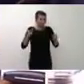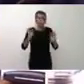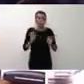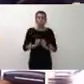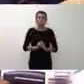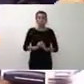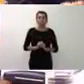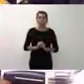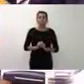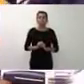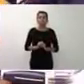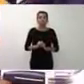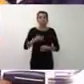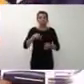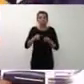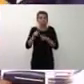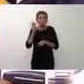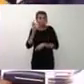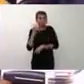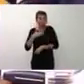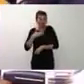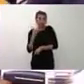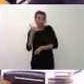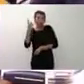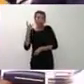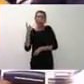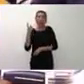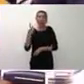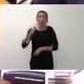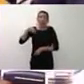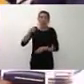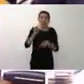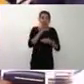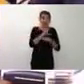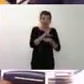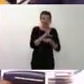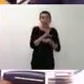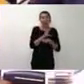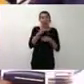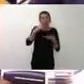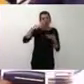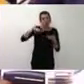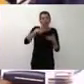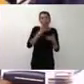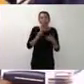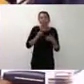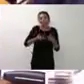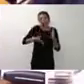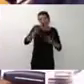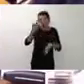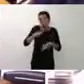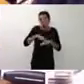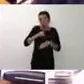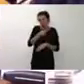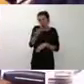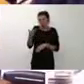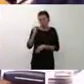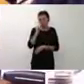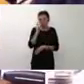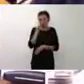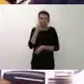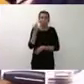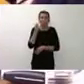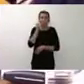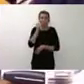Una de mis hermanas, después leía la carta en voz alta, para que todos nos enterásemos. Mi abuela doblaba la